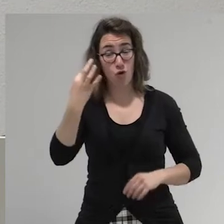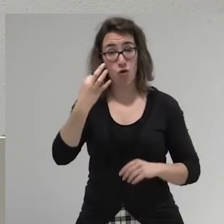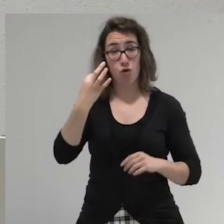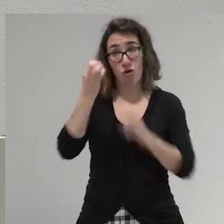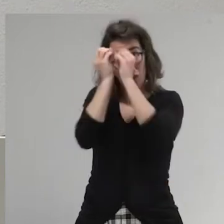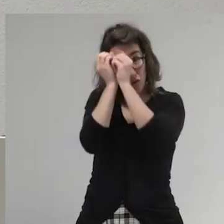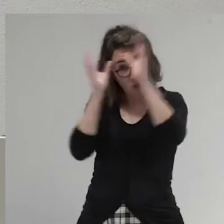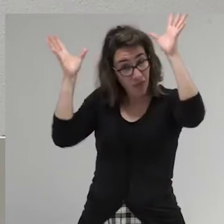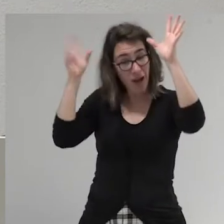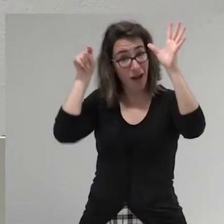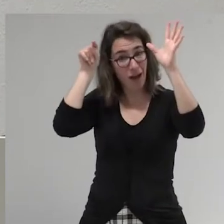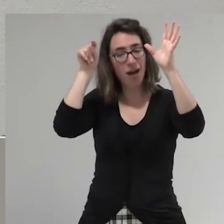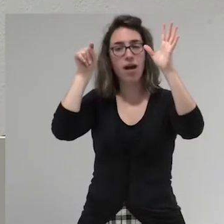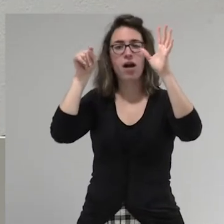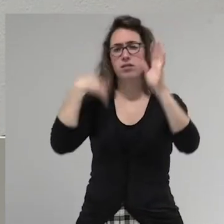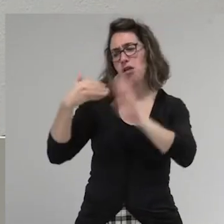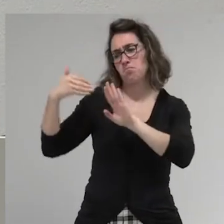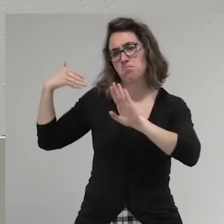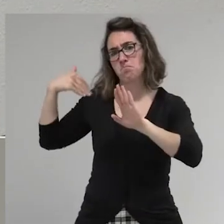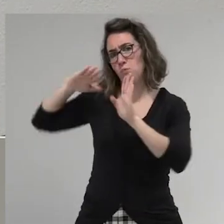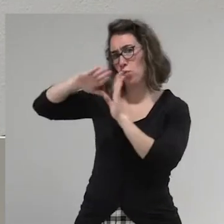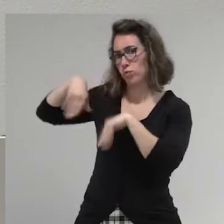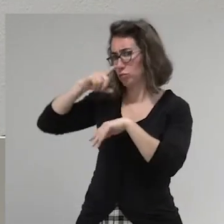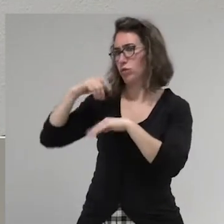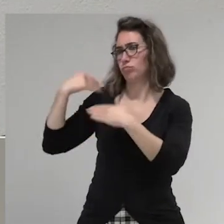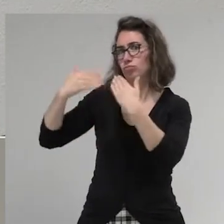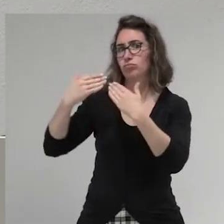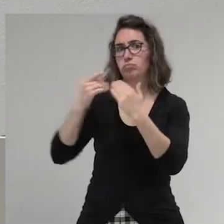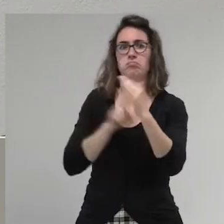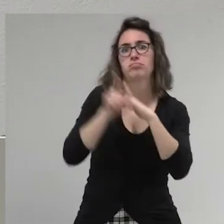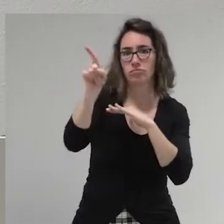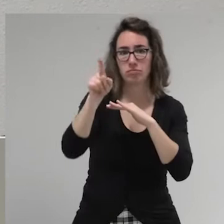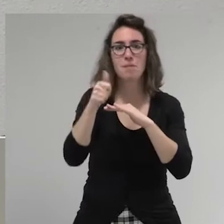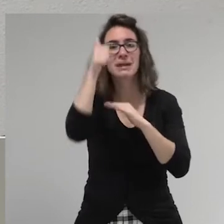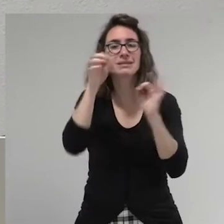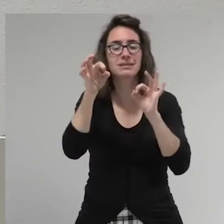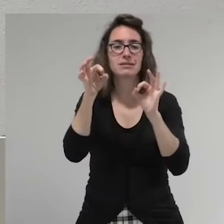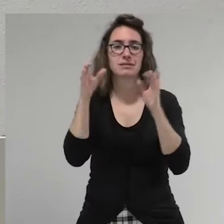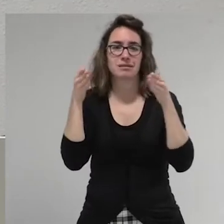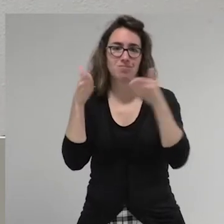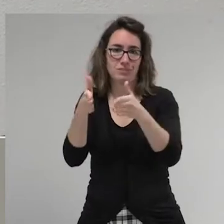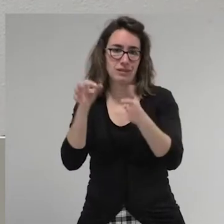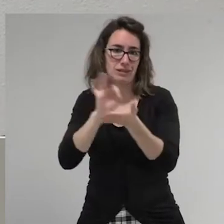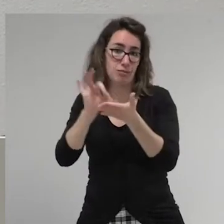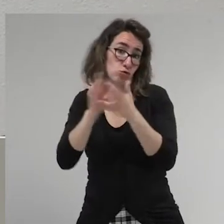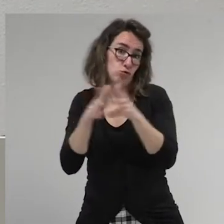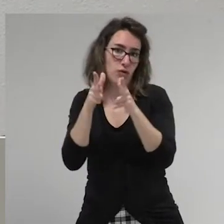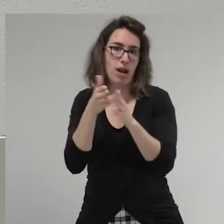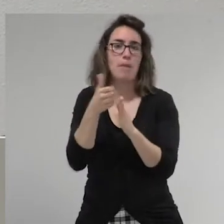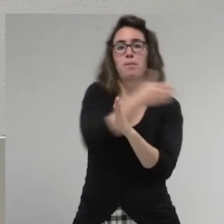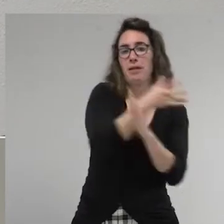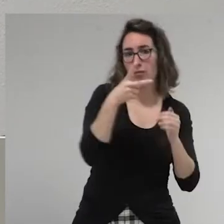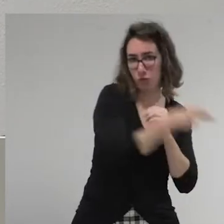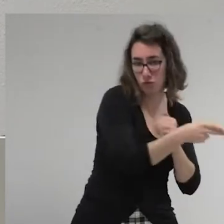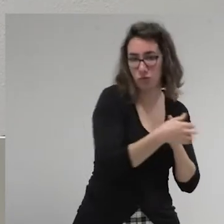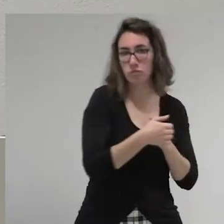desarrollado ampliamente, sobre todo en los últimos años, como forma preventiva en lo social. ¿Qué pasa lo que hacemos cuando